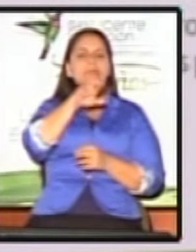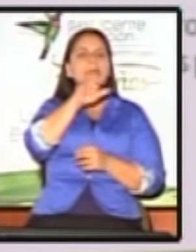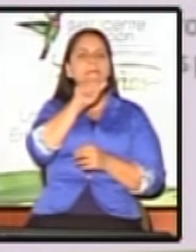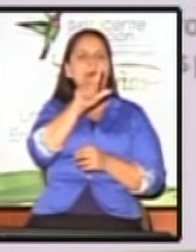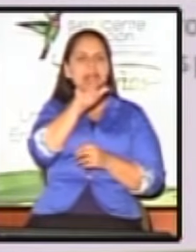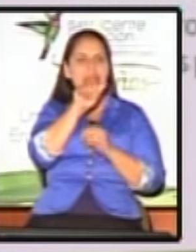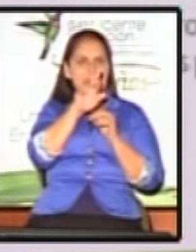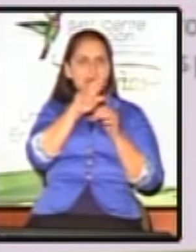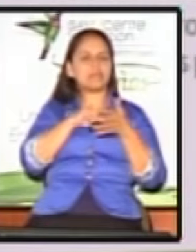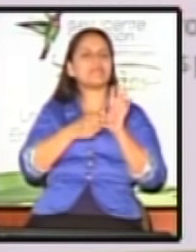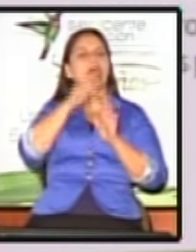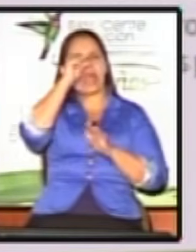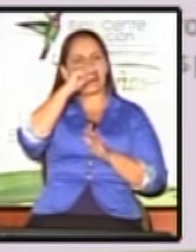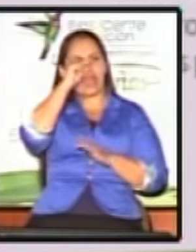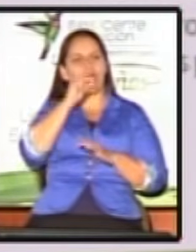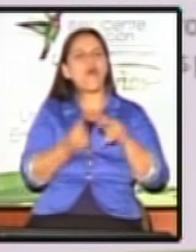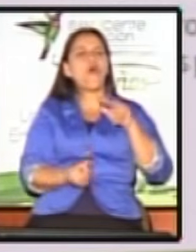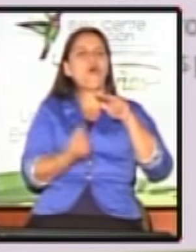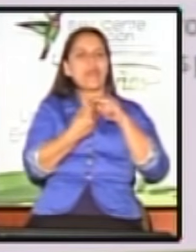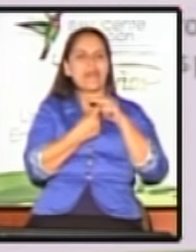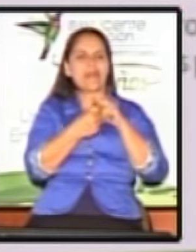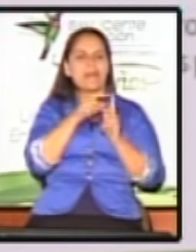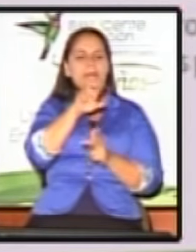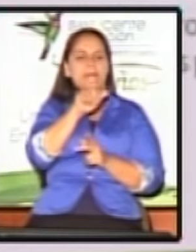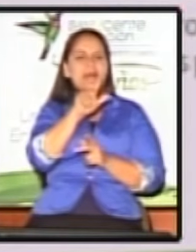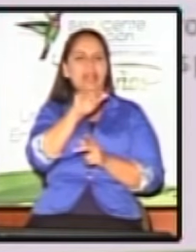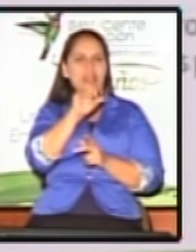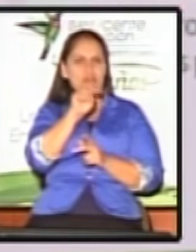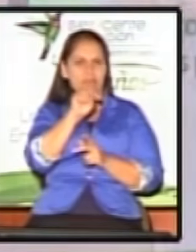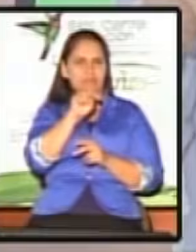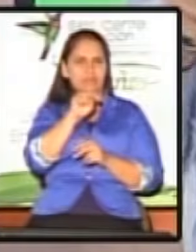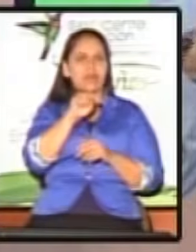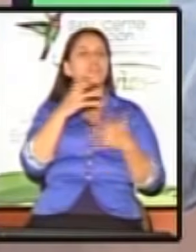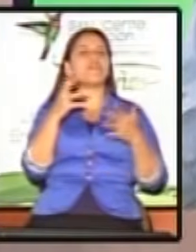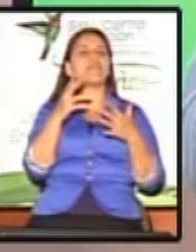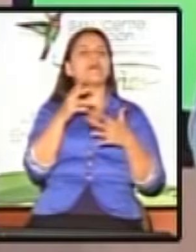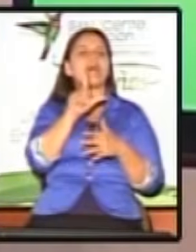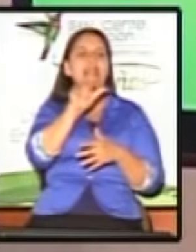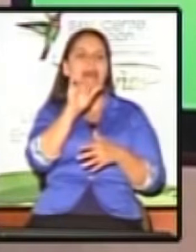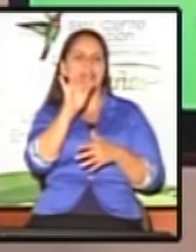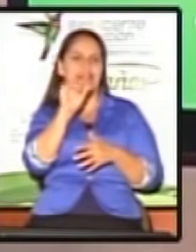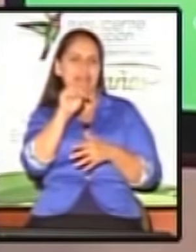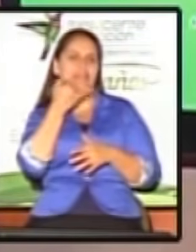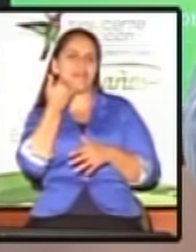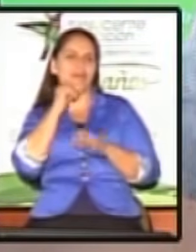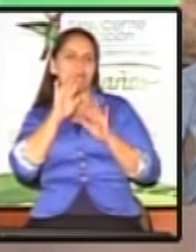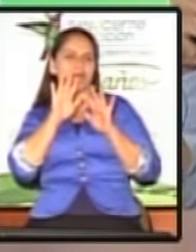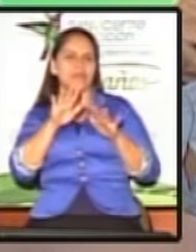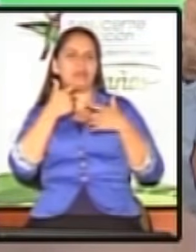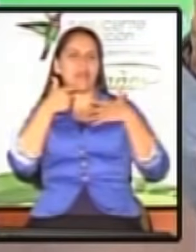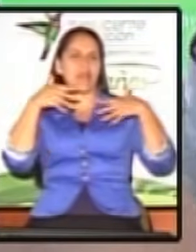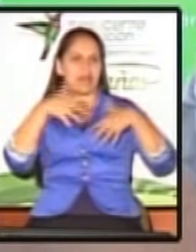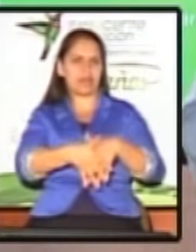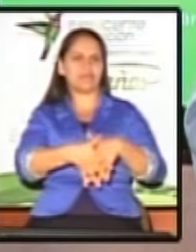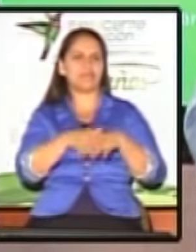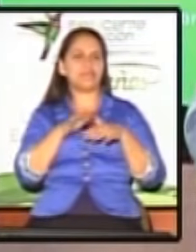de pallium, que es del latín mitigar. Todos se acuerdan, sobre todo en nuestra